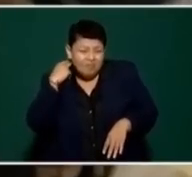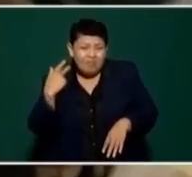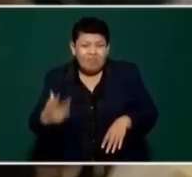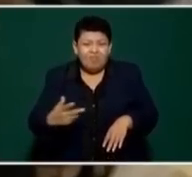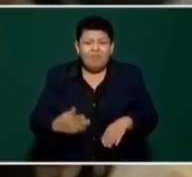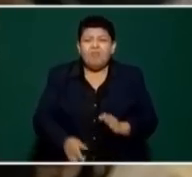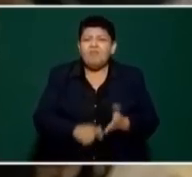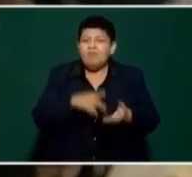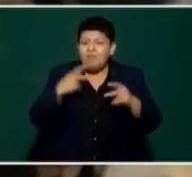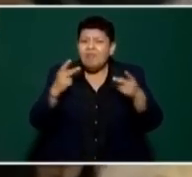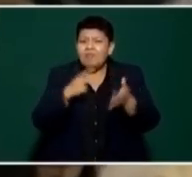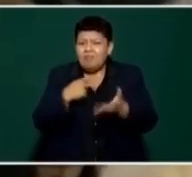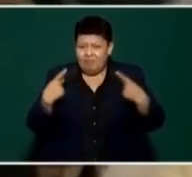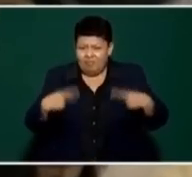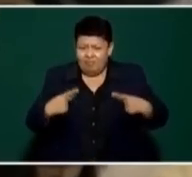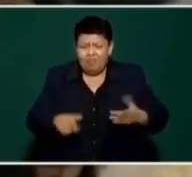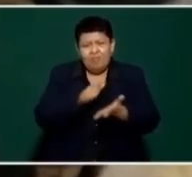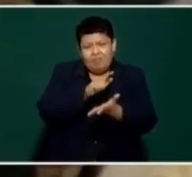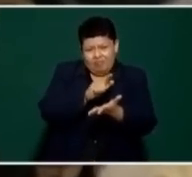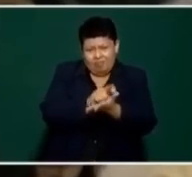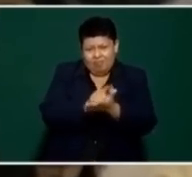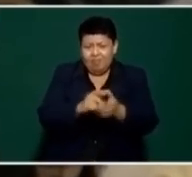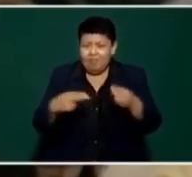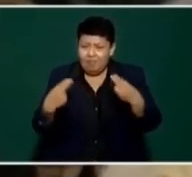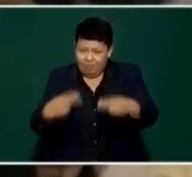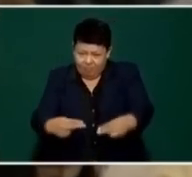emprendedor? ¿Qué tanto podría